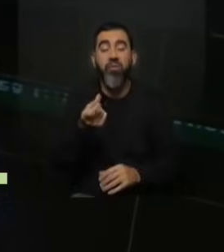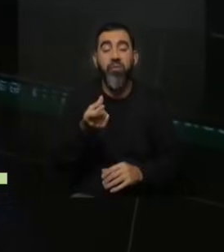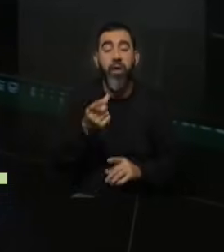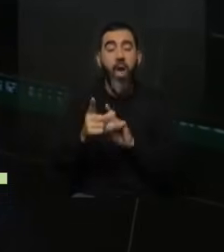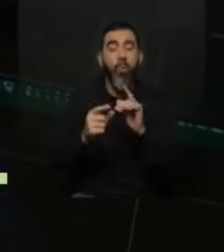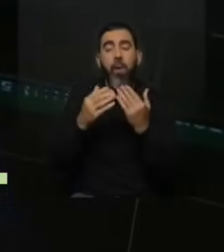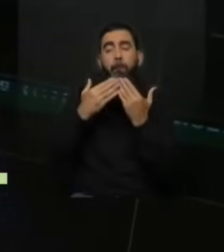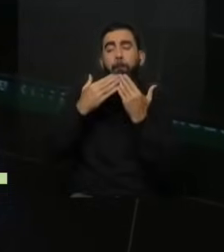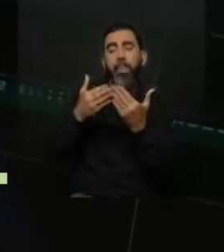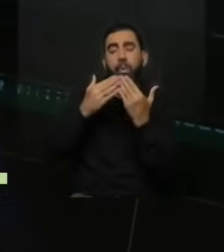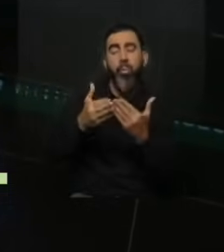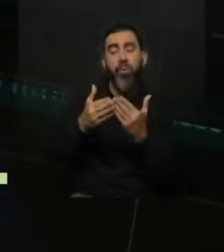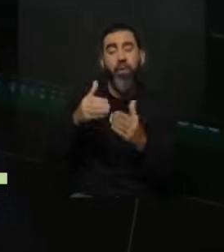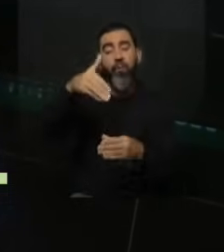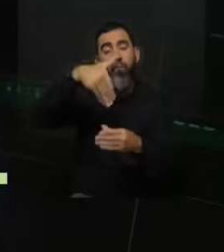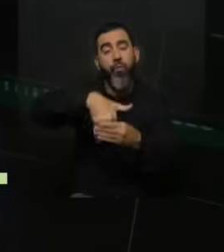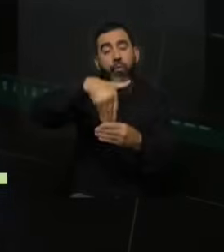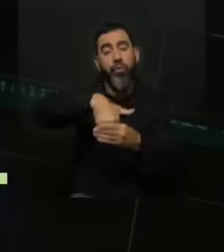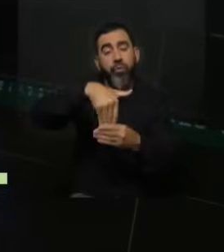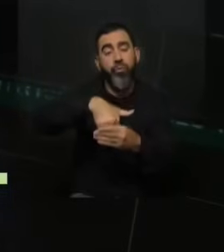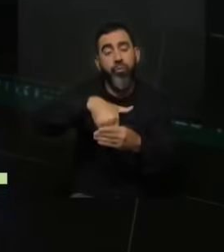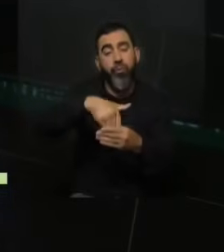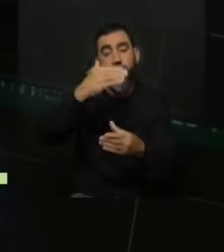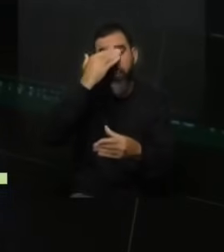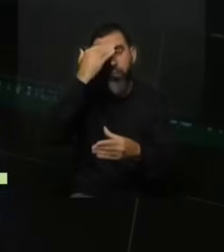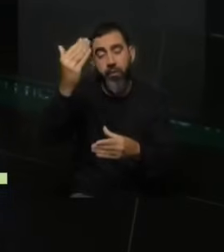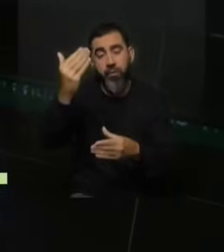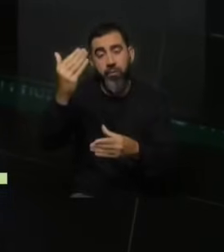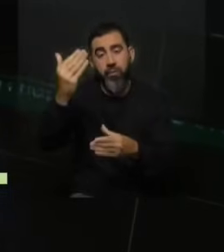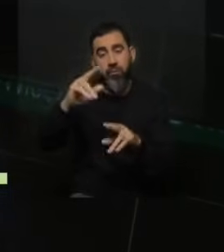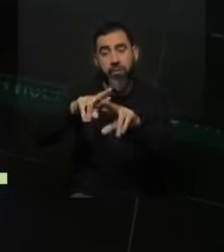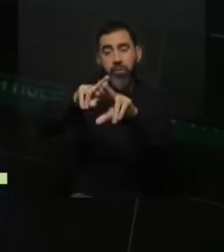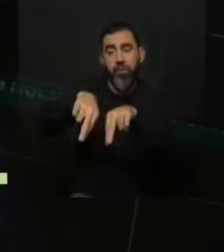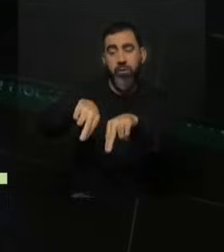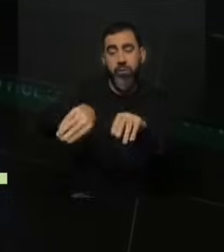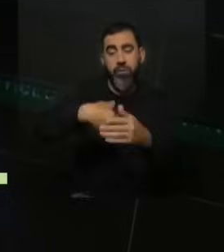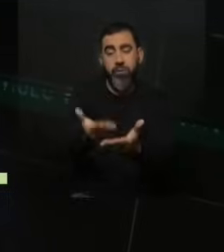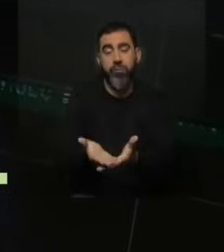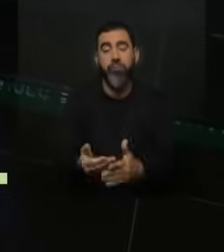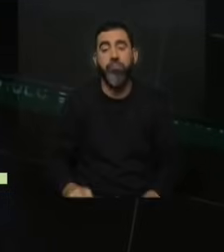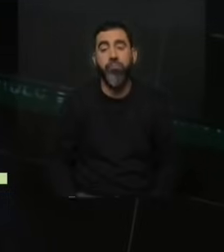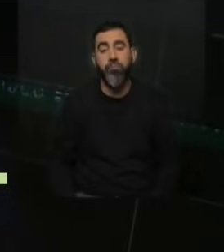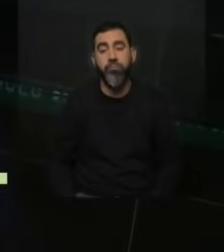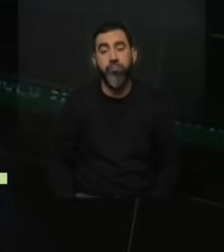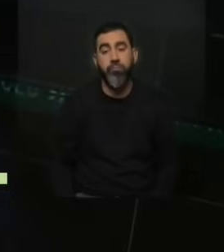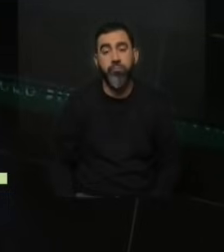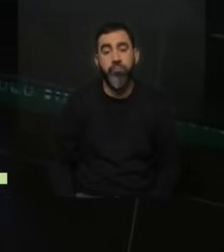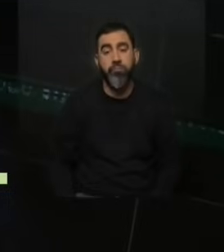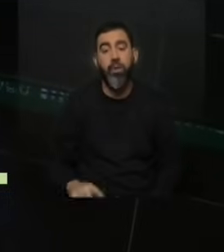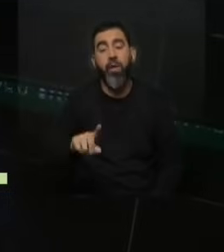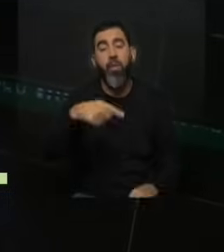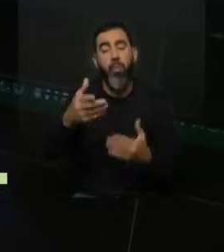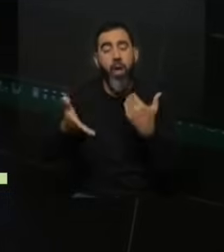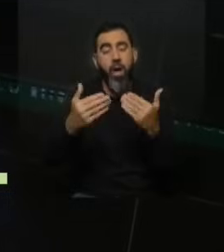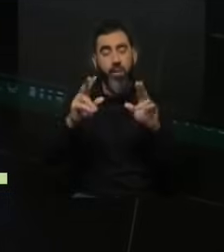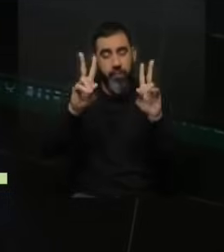en algunas preguntas realizadas a la corte electoral desde el frente amplio se rechazó Este planteo sí y con este asunto nos vamos a meter en un ratito ya les vamos